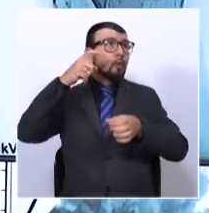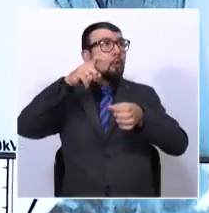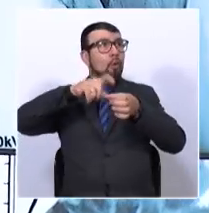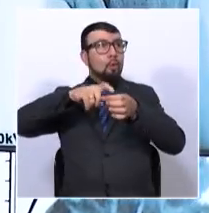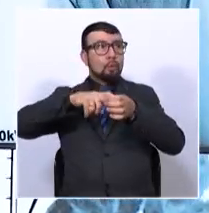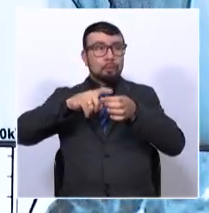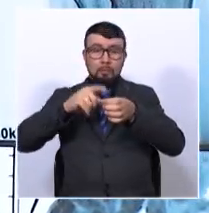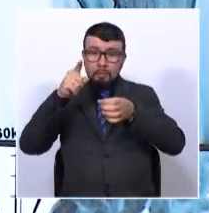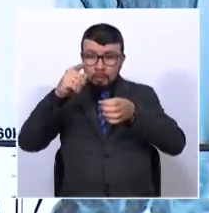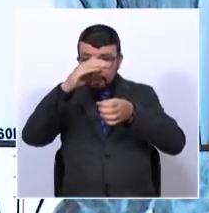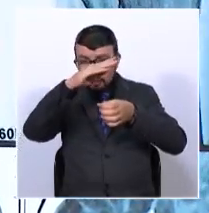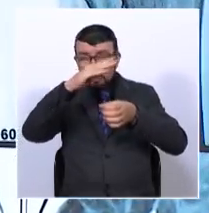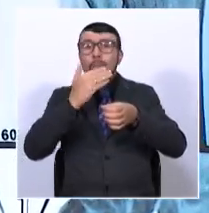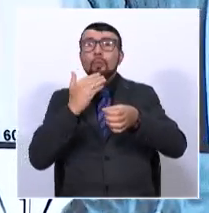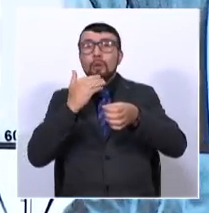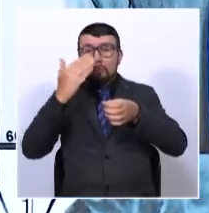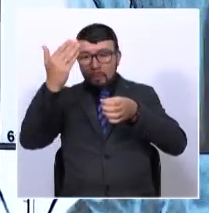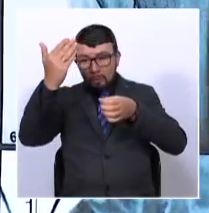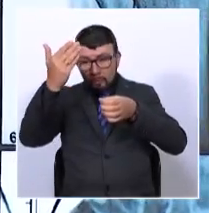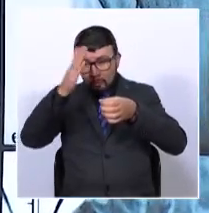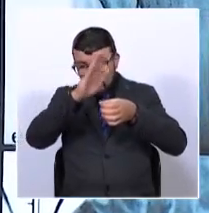curva, estaba plana.